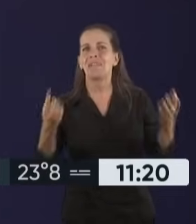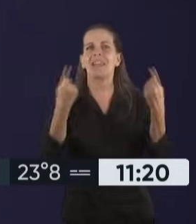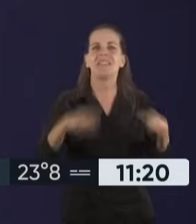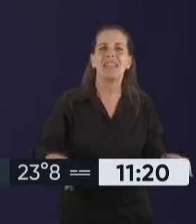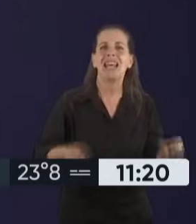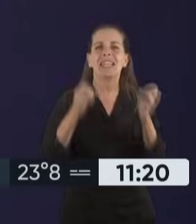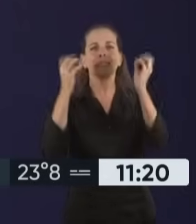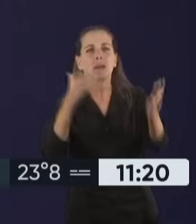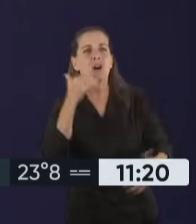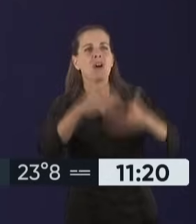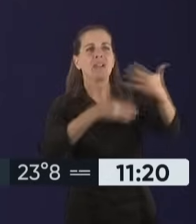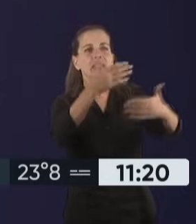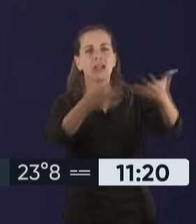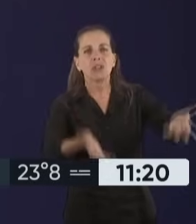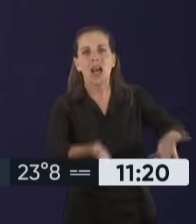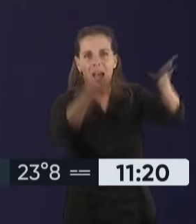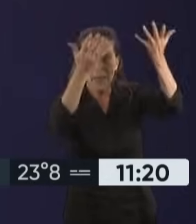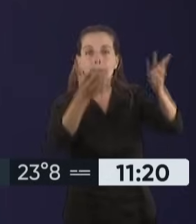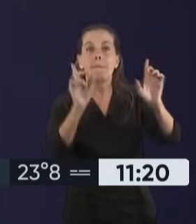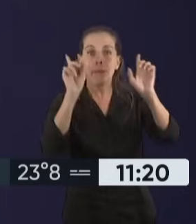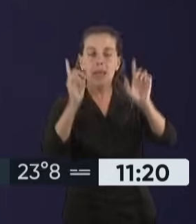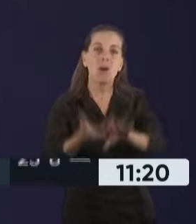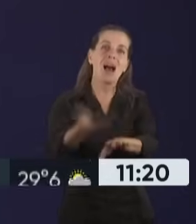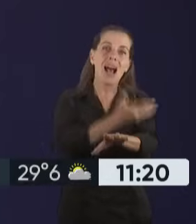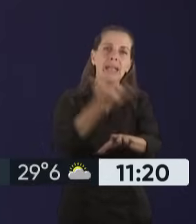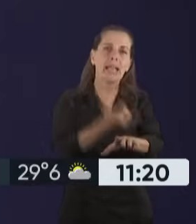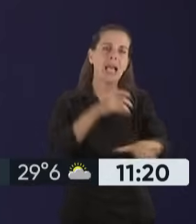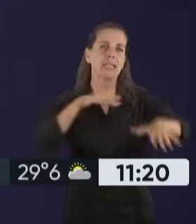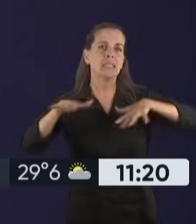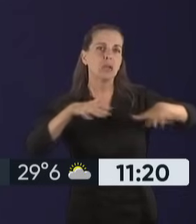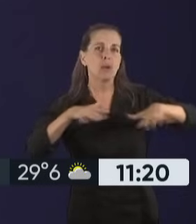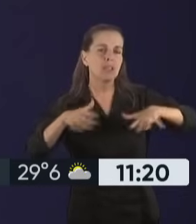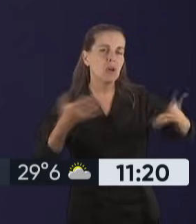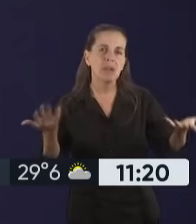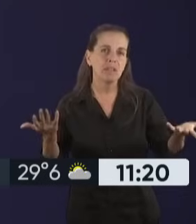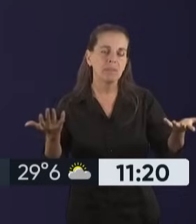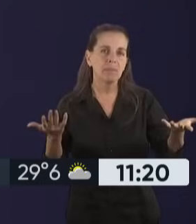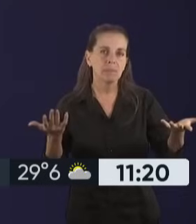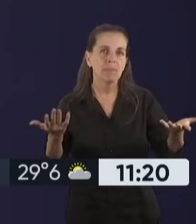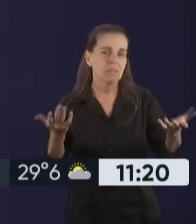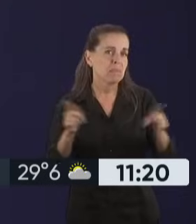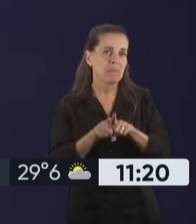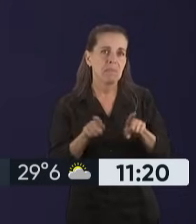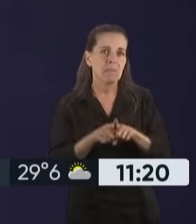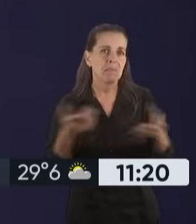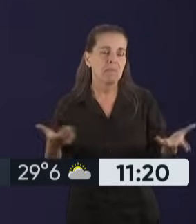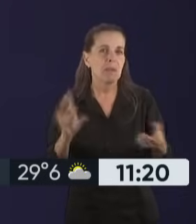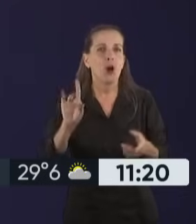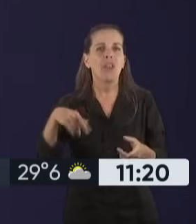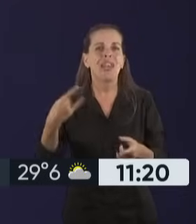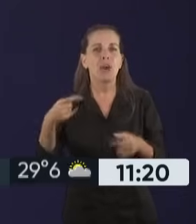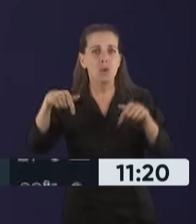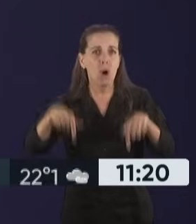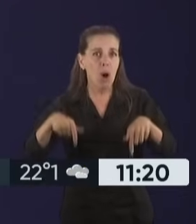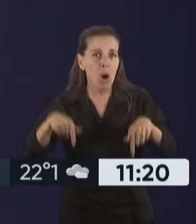próspera, en el medio van a pasar un montón de cuestiones que, como pasa con el DNU, hoy